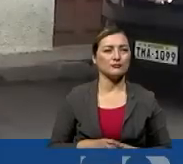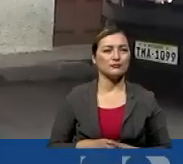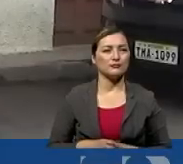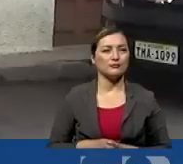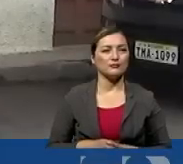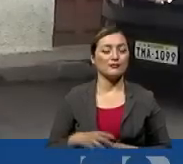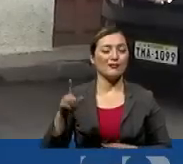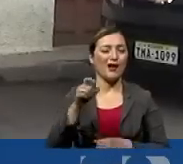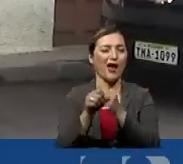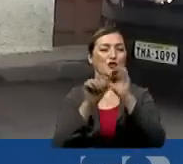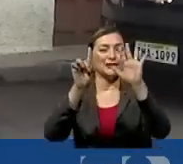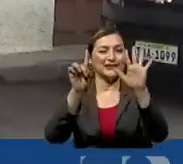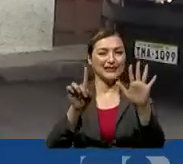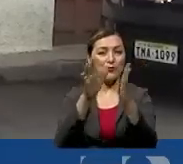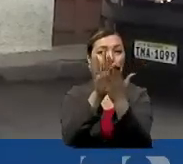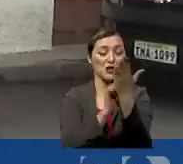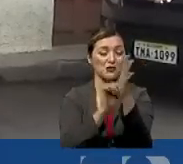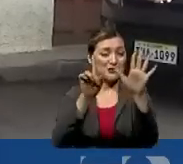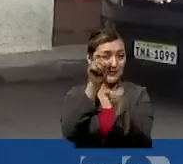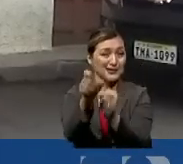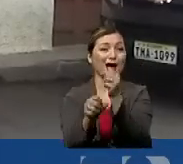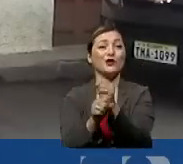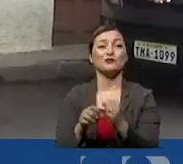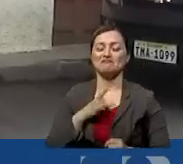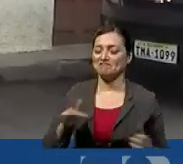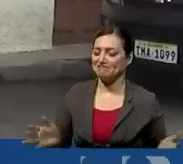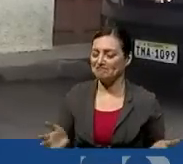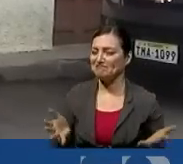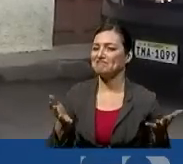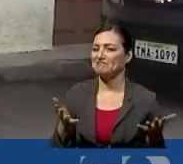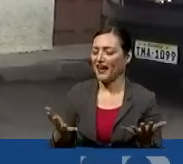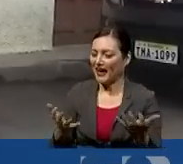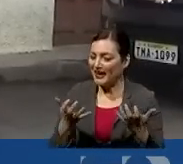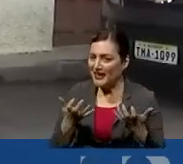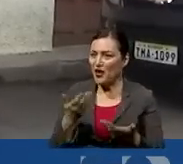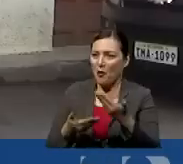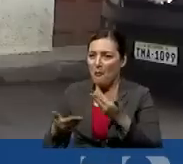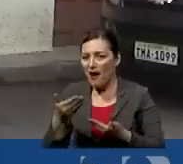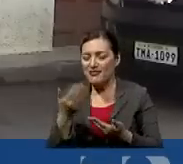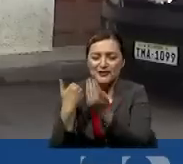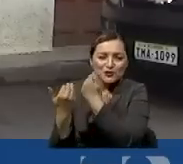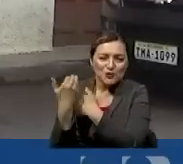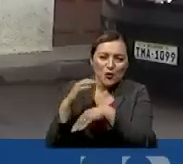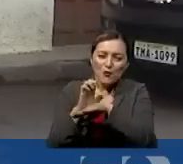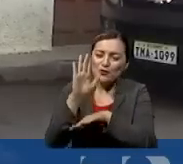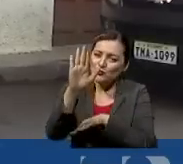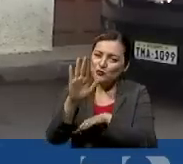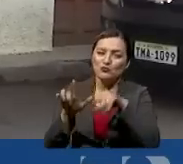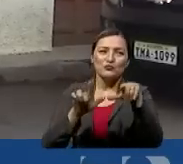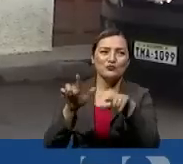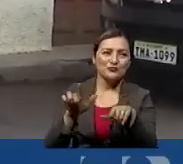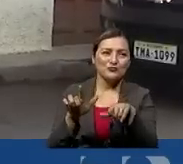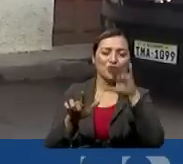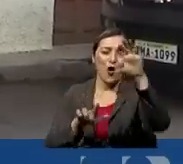tomó 6 años darle forma a su proyecto. Esta es una motivación para que otros coleccionistas compartan la historia en su territorio, ya sea